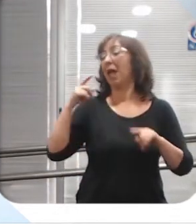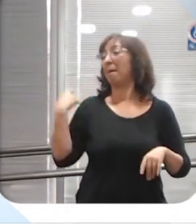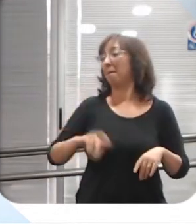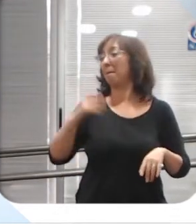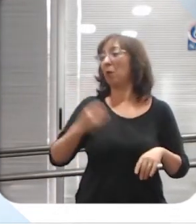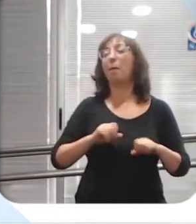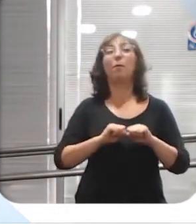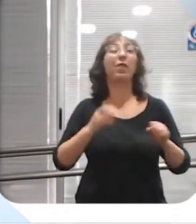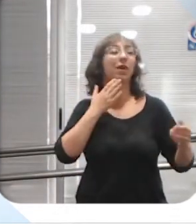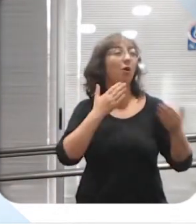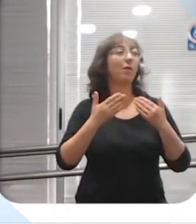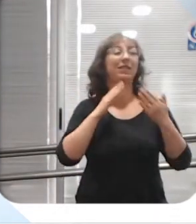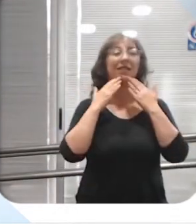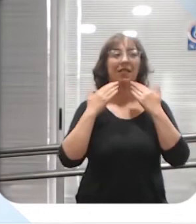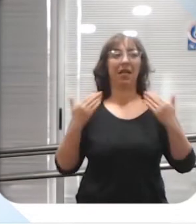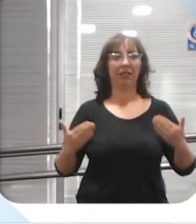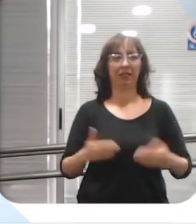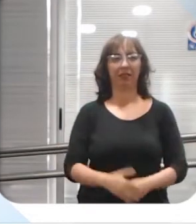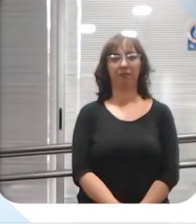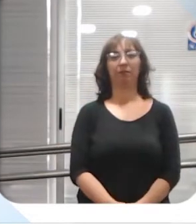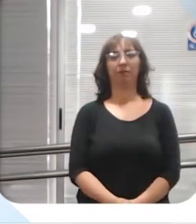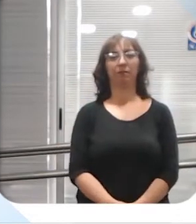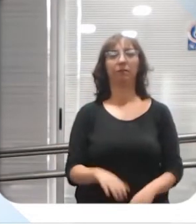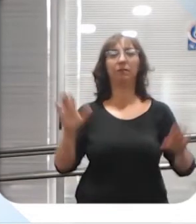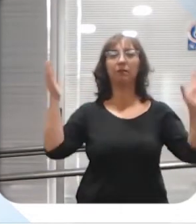podamos conversar. Muchas gracias.